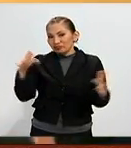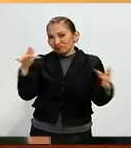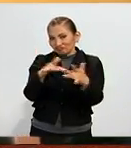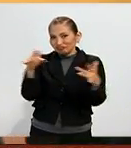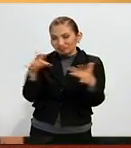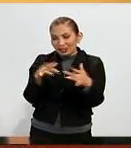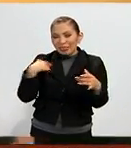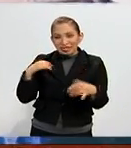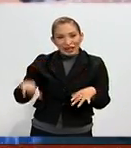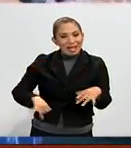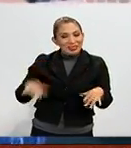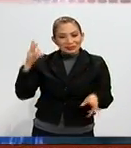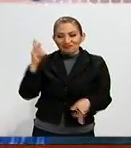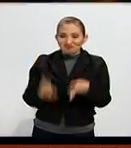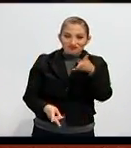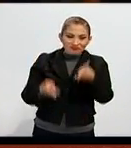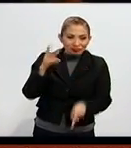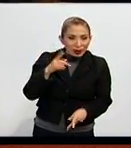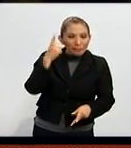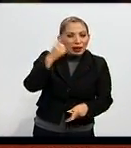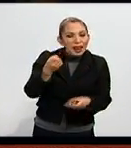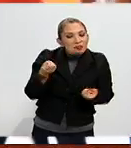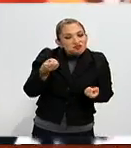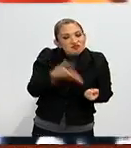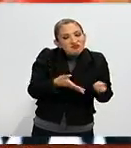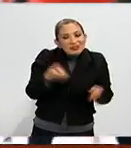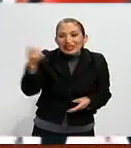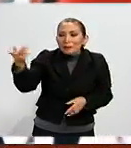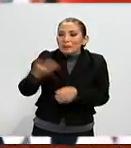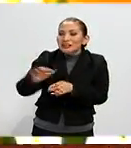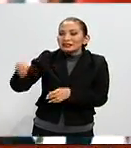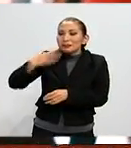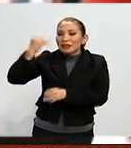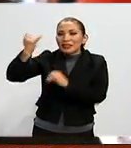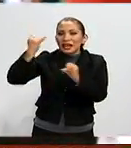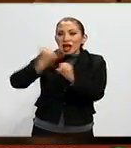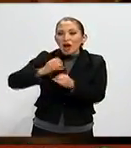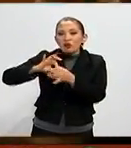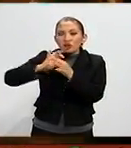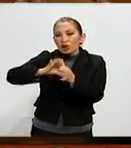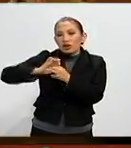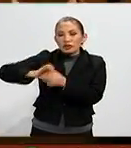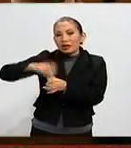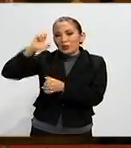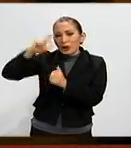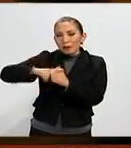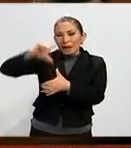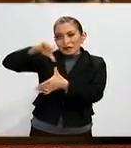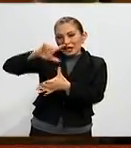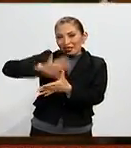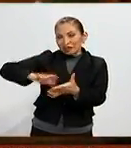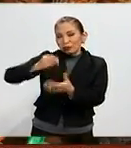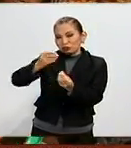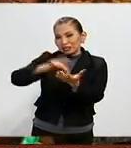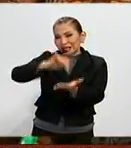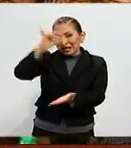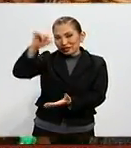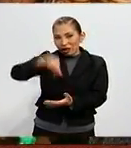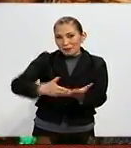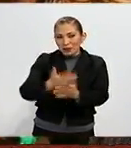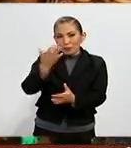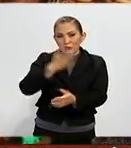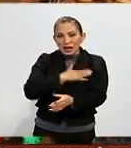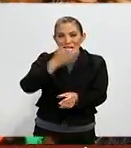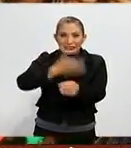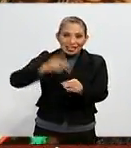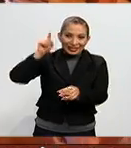mañana y esta interesante charla, pues para compartirnos sobre este Seminario Internacional Unión Europea América Latina. Muchísimas gracias por estar con nosotros esta mañana y